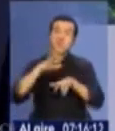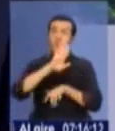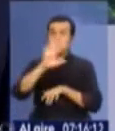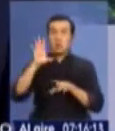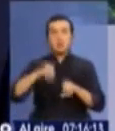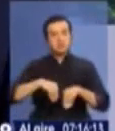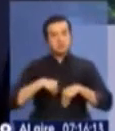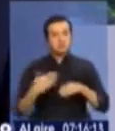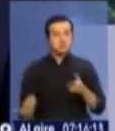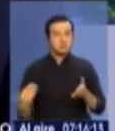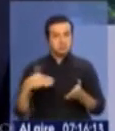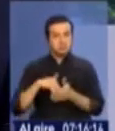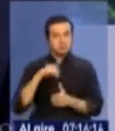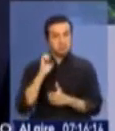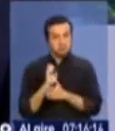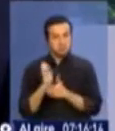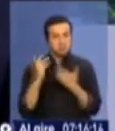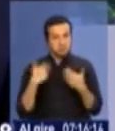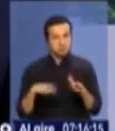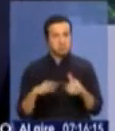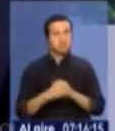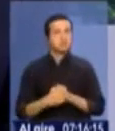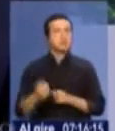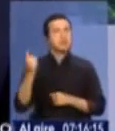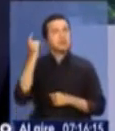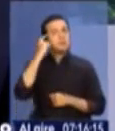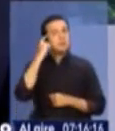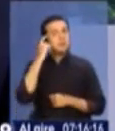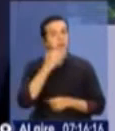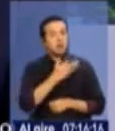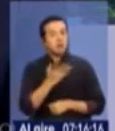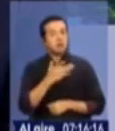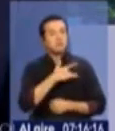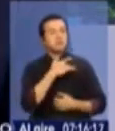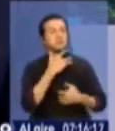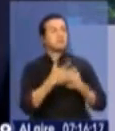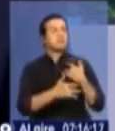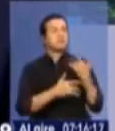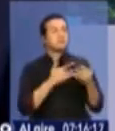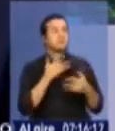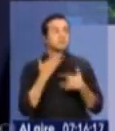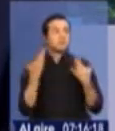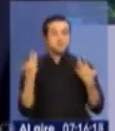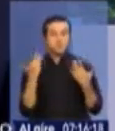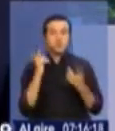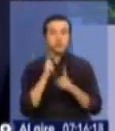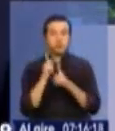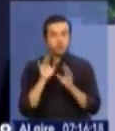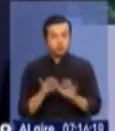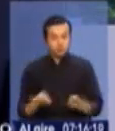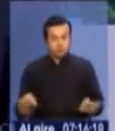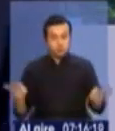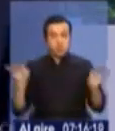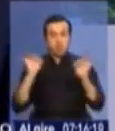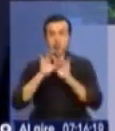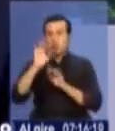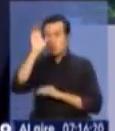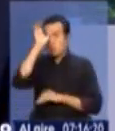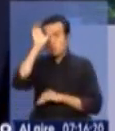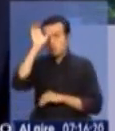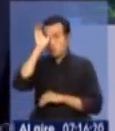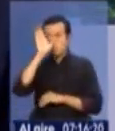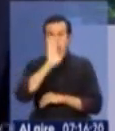y me parece que estos son motivaciones para que el eje transversal que es la cultura entre